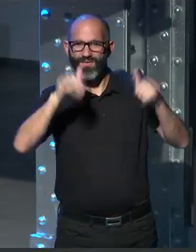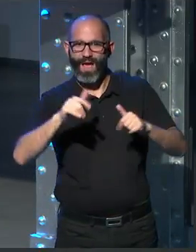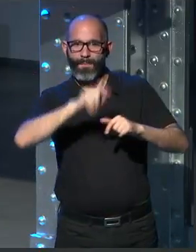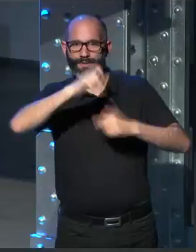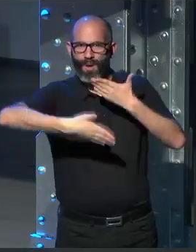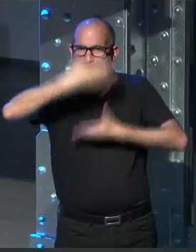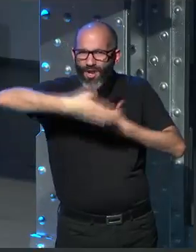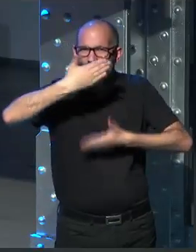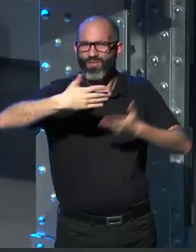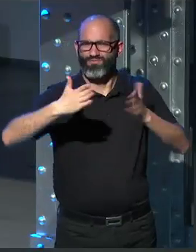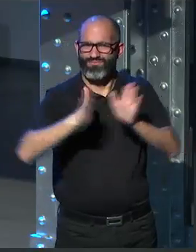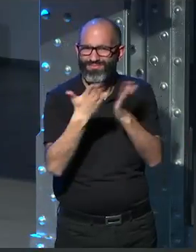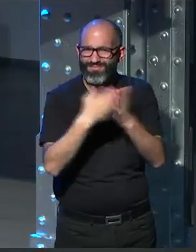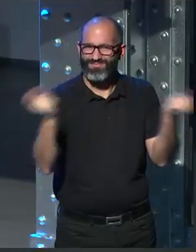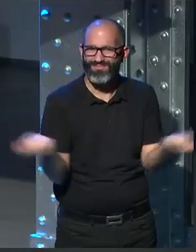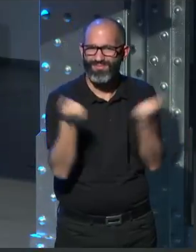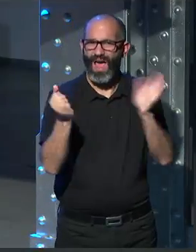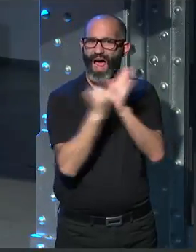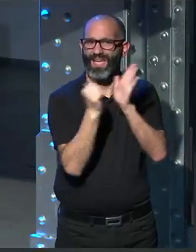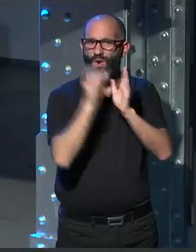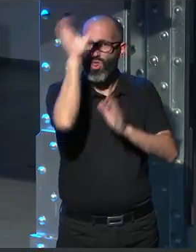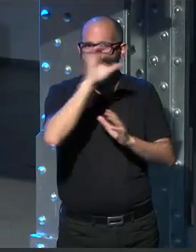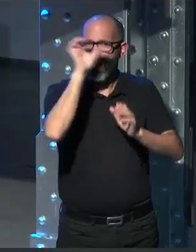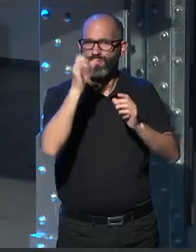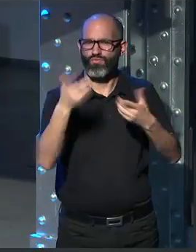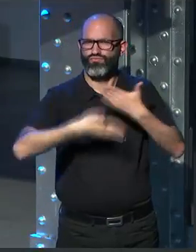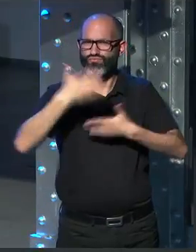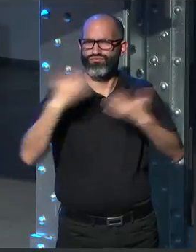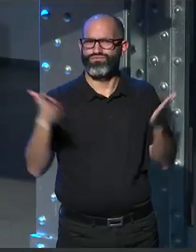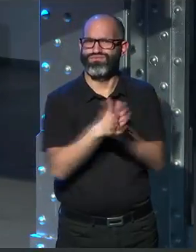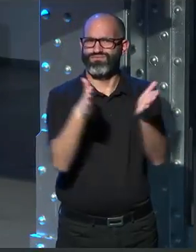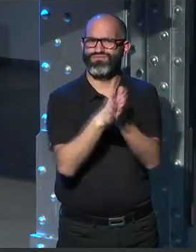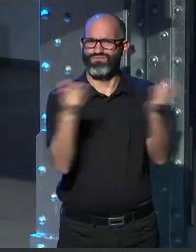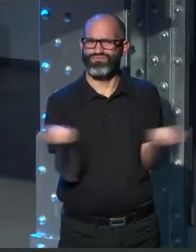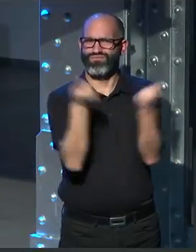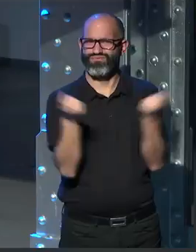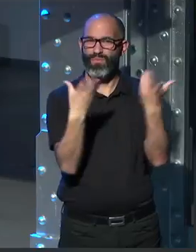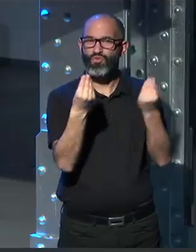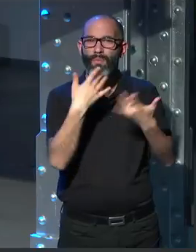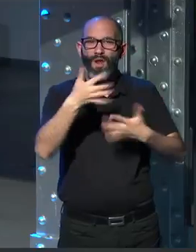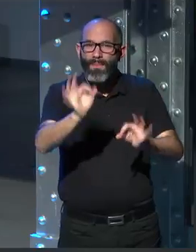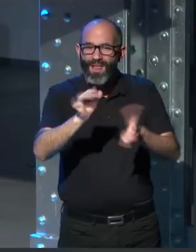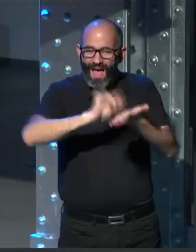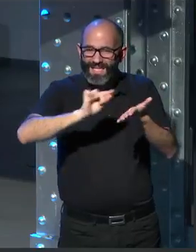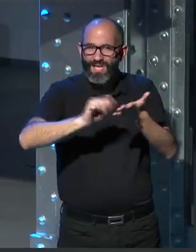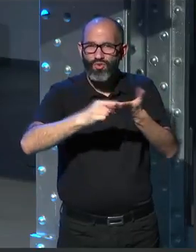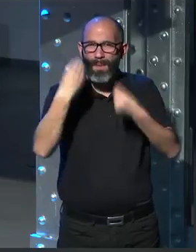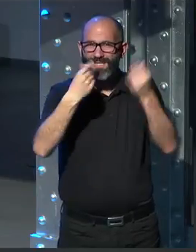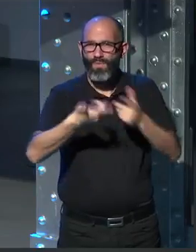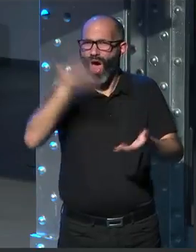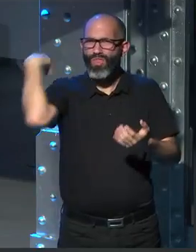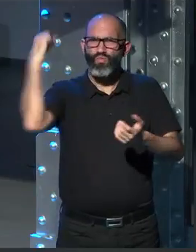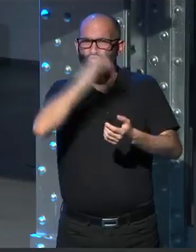en prensa y también de artículos científicos. Pero no nos damos cuenta de que la escritura es una cosa muy reciente para el cerebro humano, es tremendamente